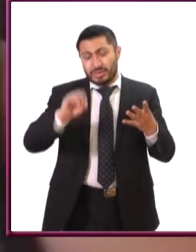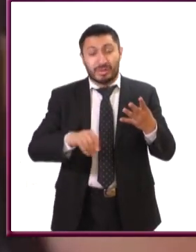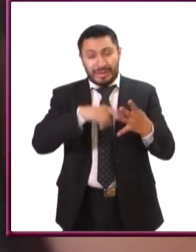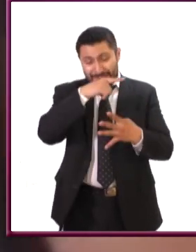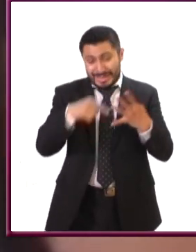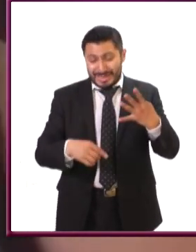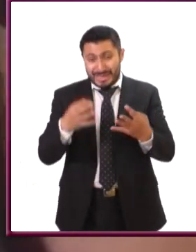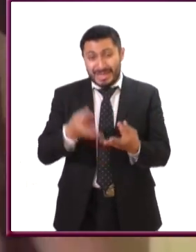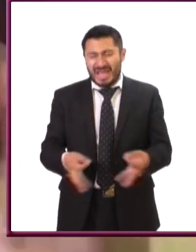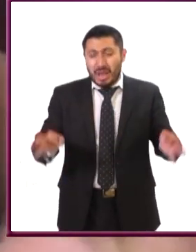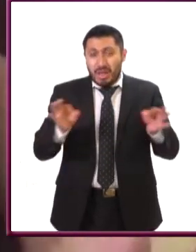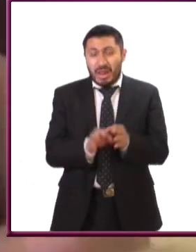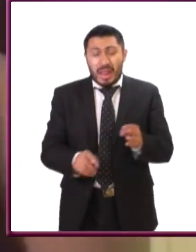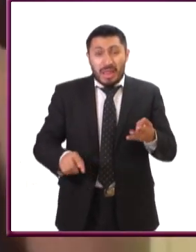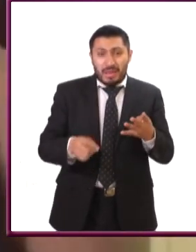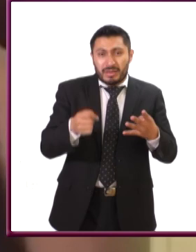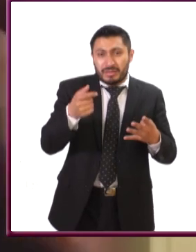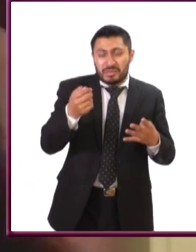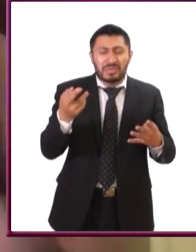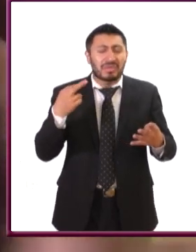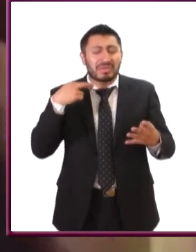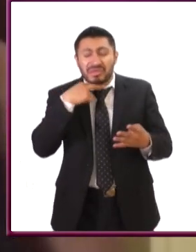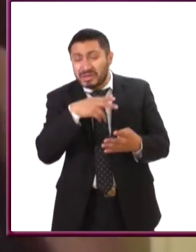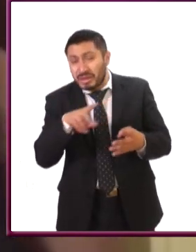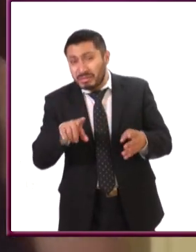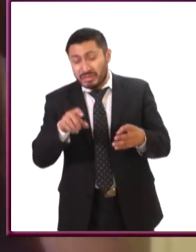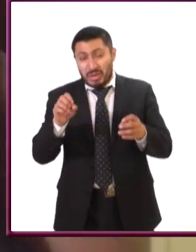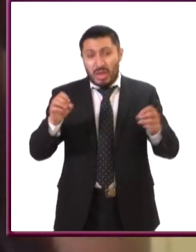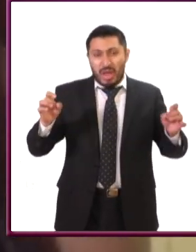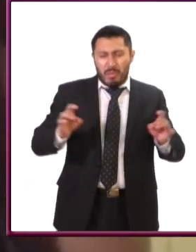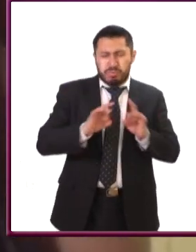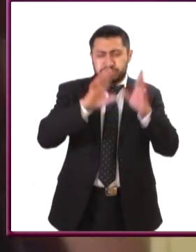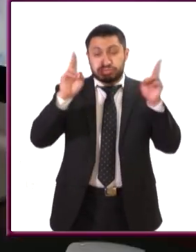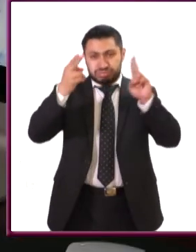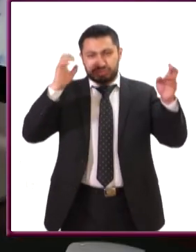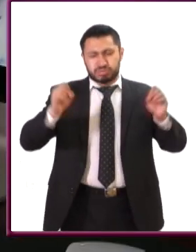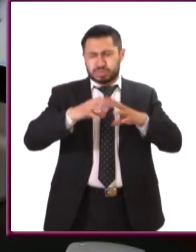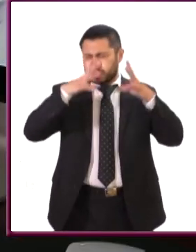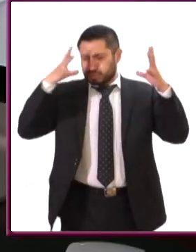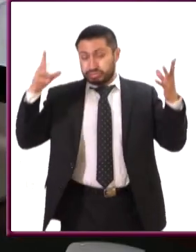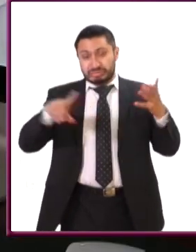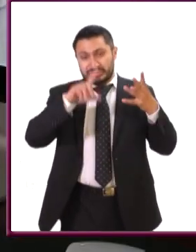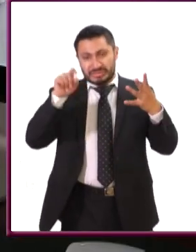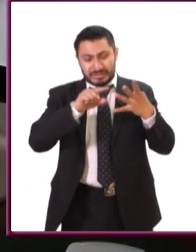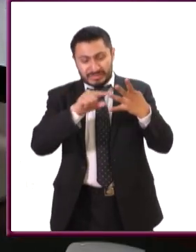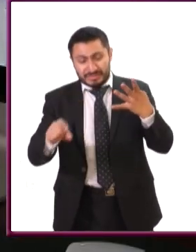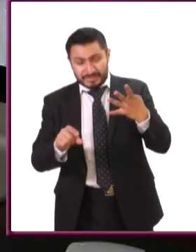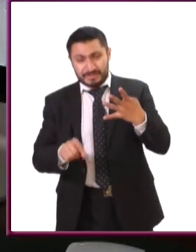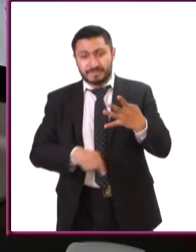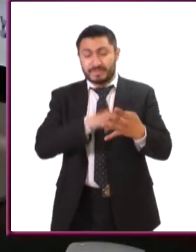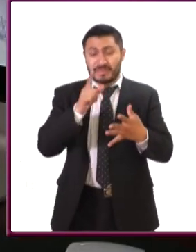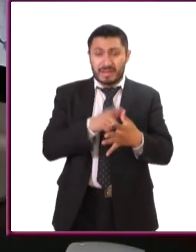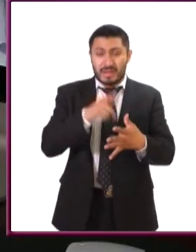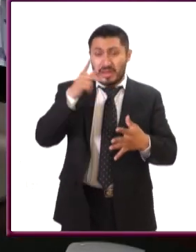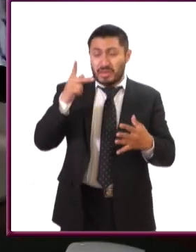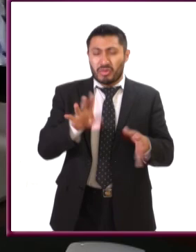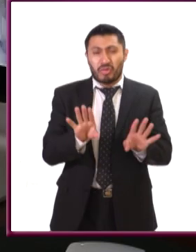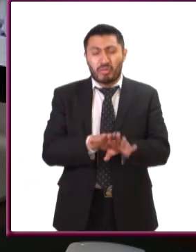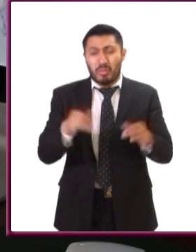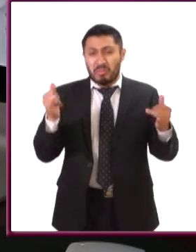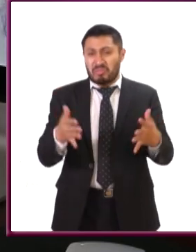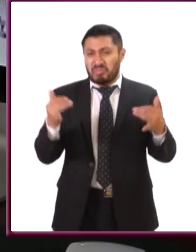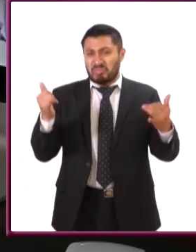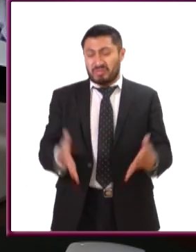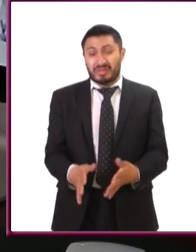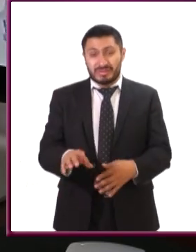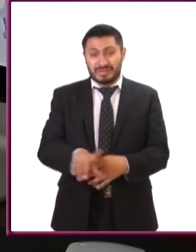Esos son los primordiales, los que se forman muy poco después del Big Bang. Y después tenemos todos los demás que les llaman pesados.